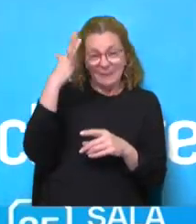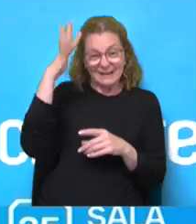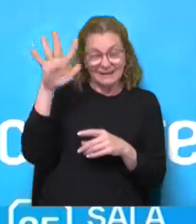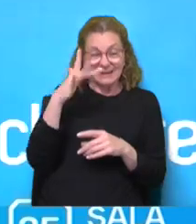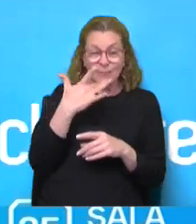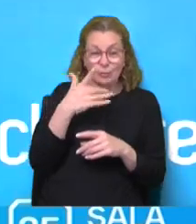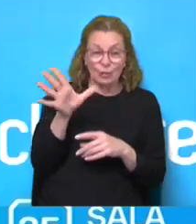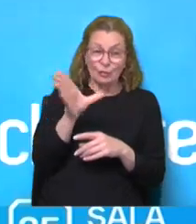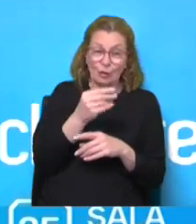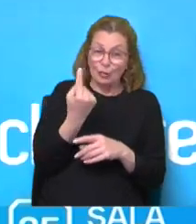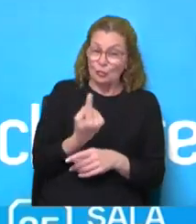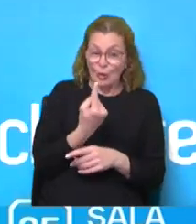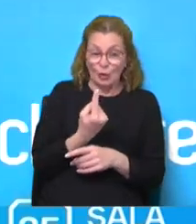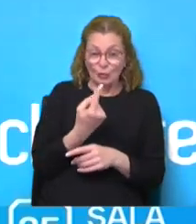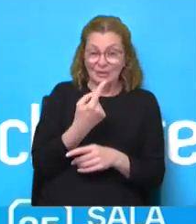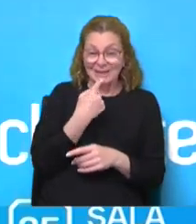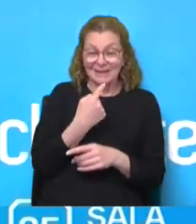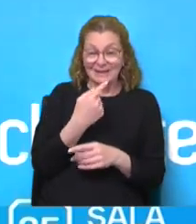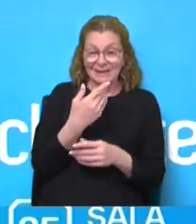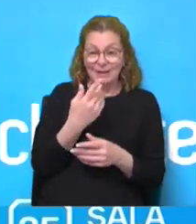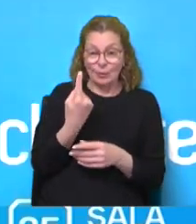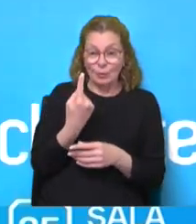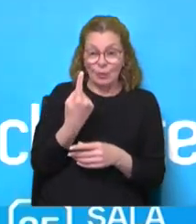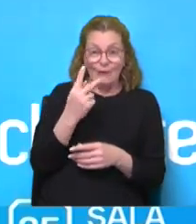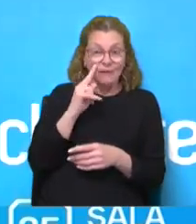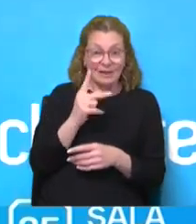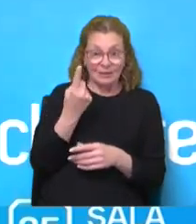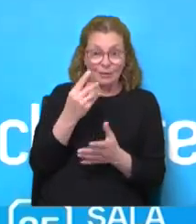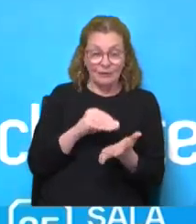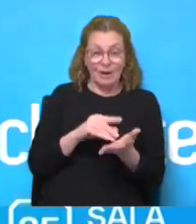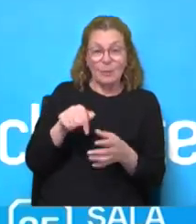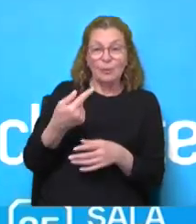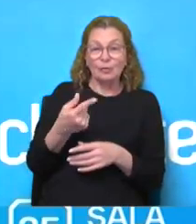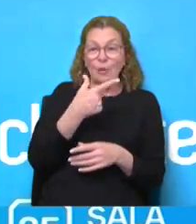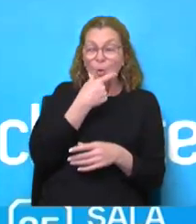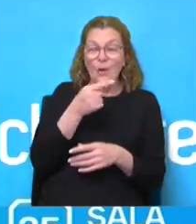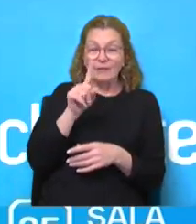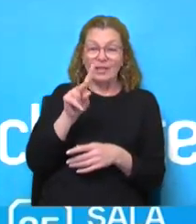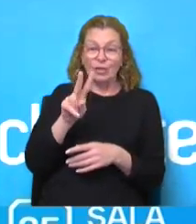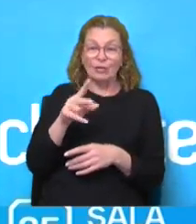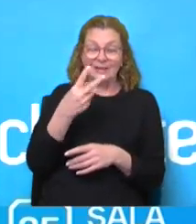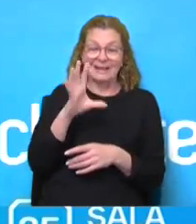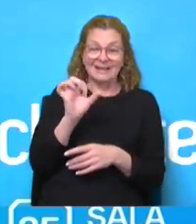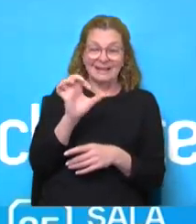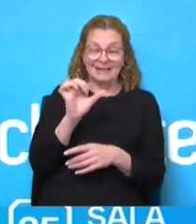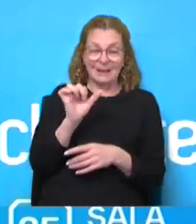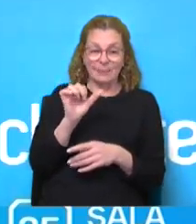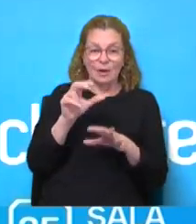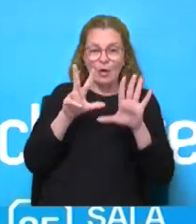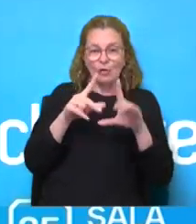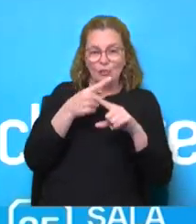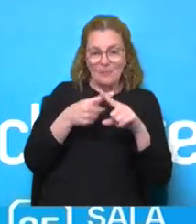divino ver a todos estos solistas en un solo espectáculo el próximo jueves 12 de septiembre a partir de